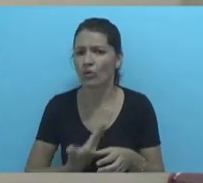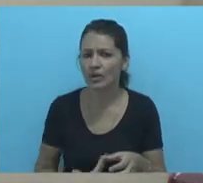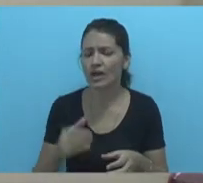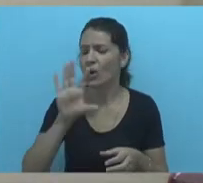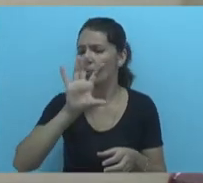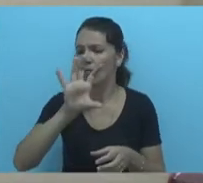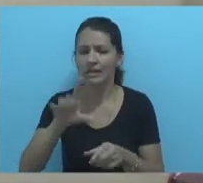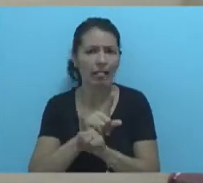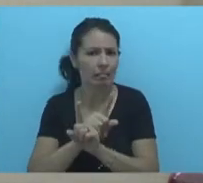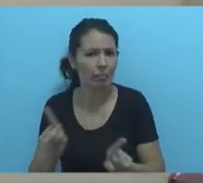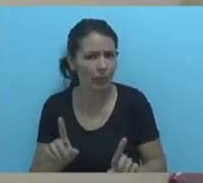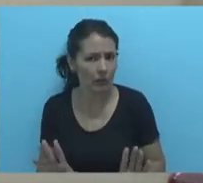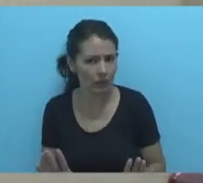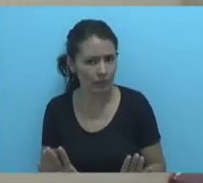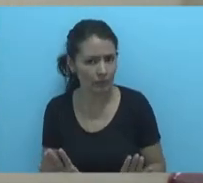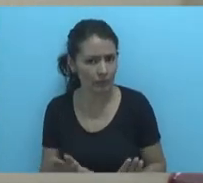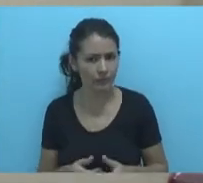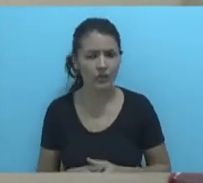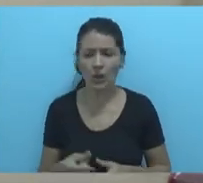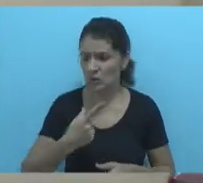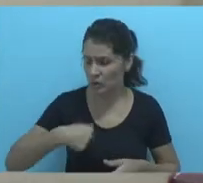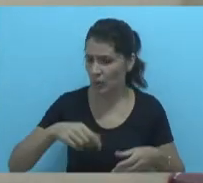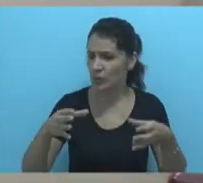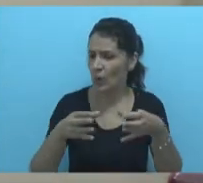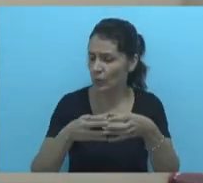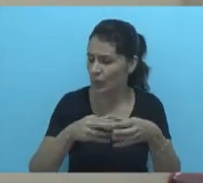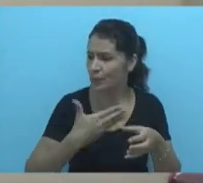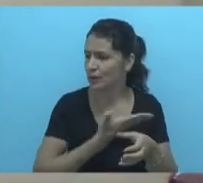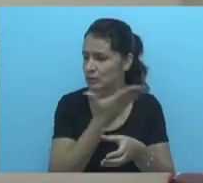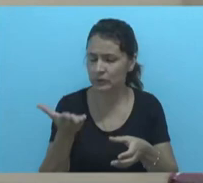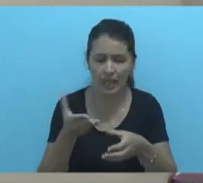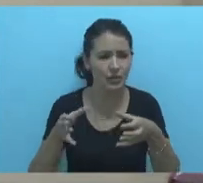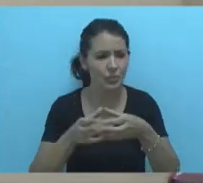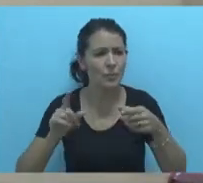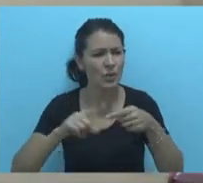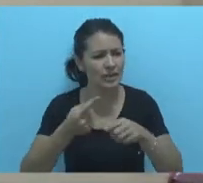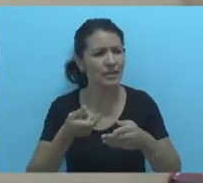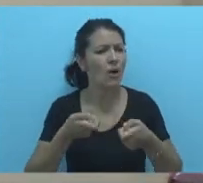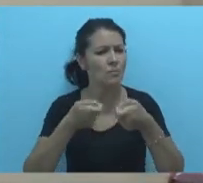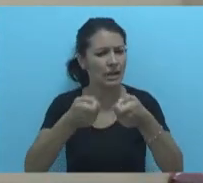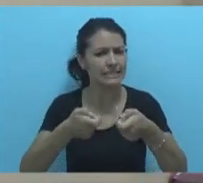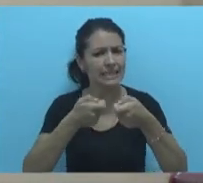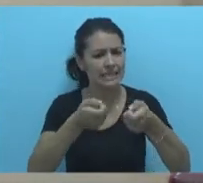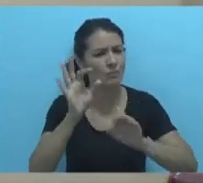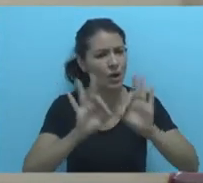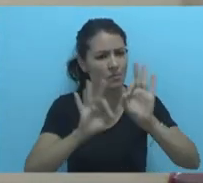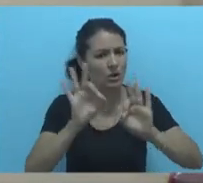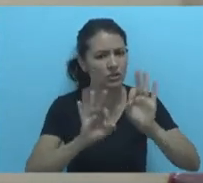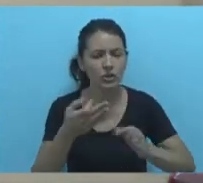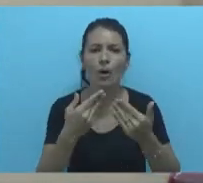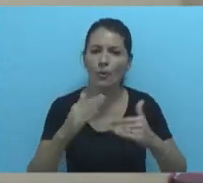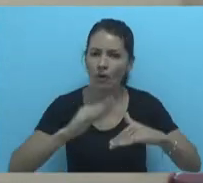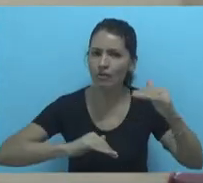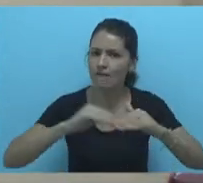estados provinciales? Siendo una organización social y política, presentamos más proyectos en el marco de la Secretaría